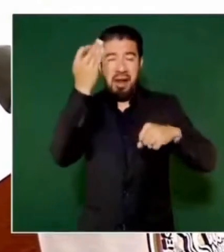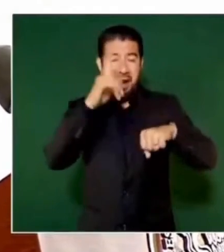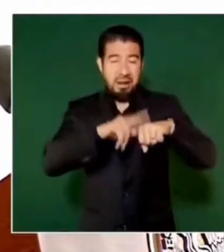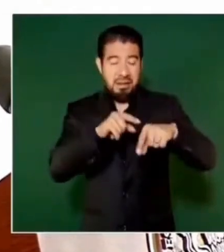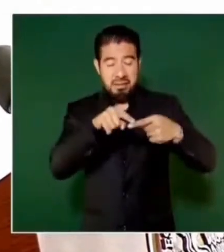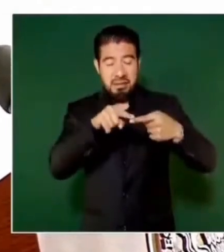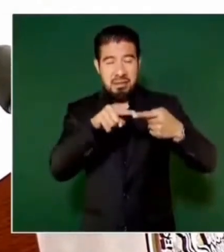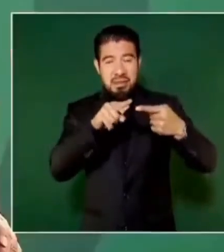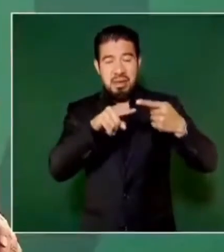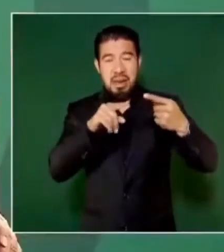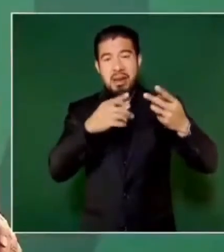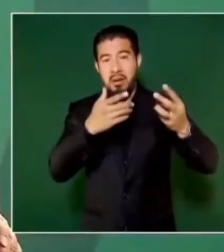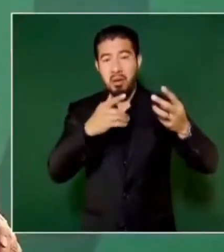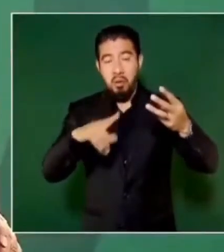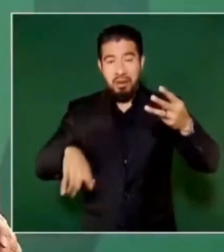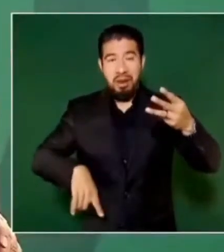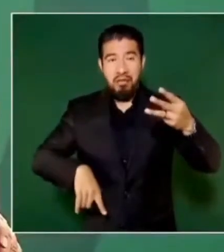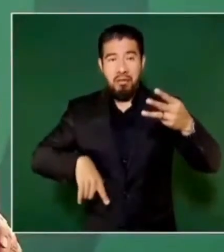Paradójicamente,